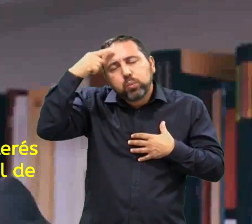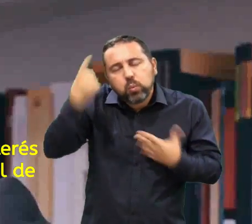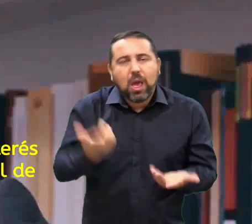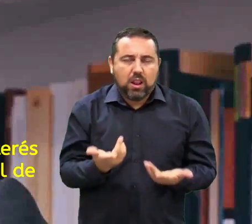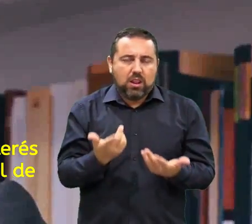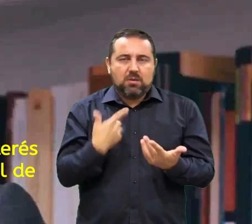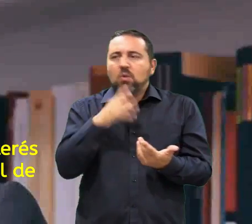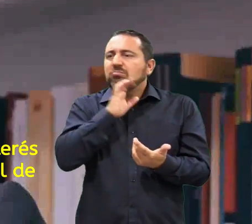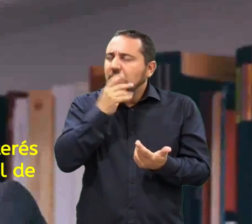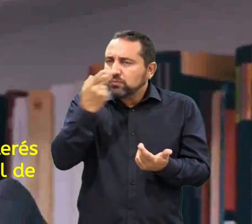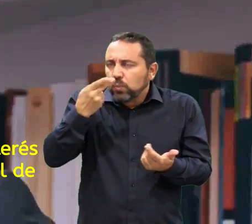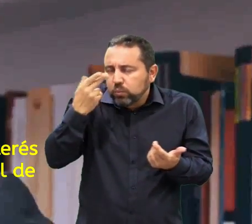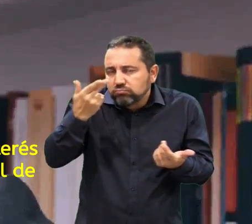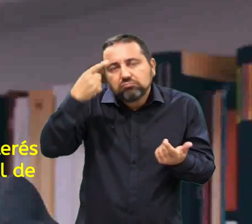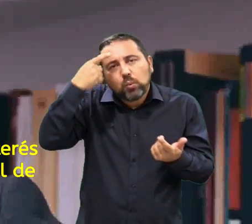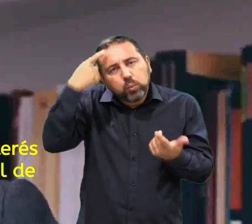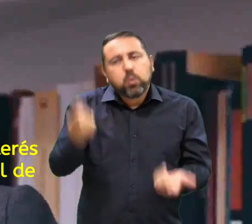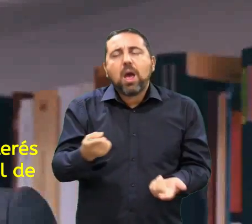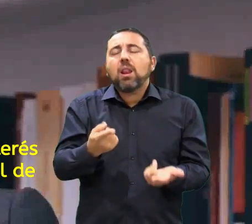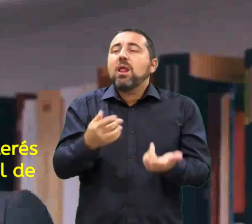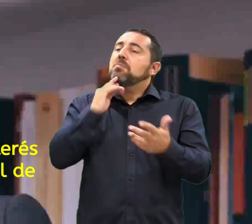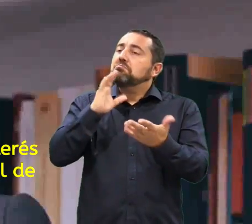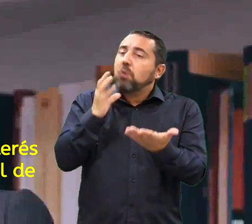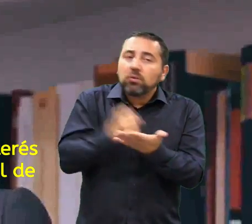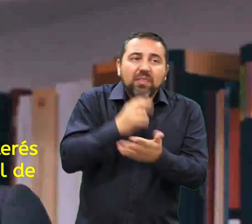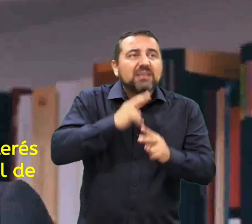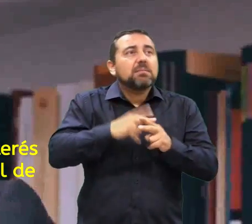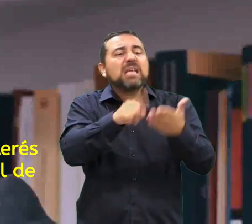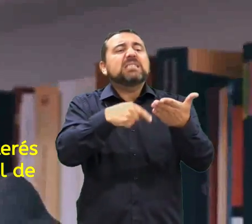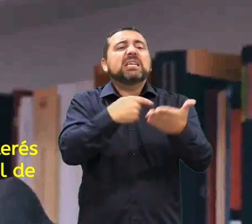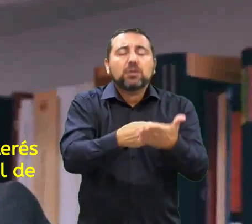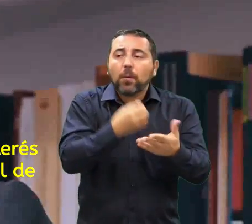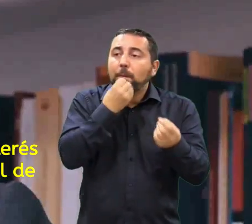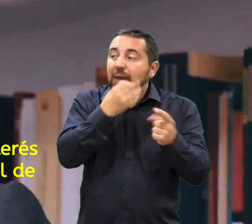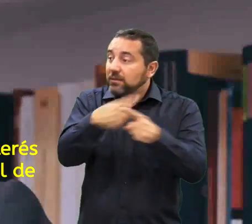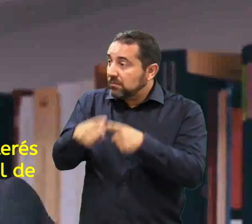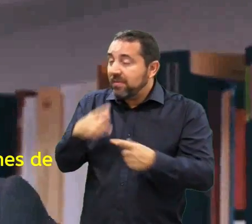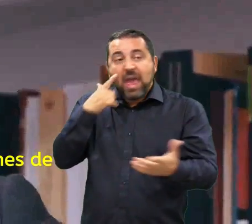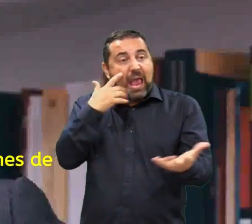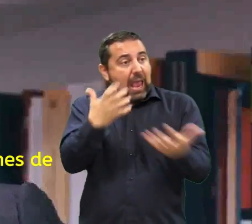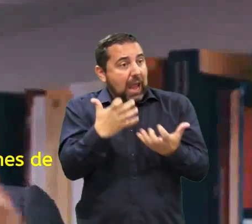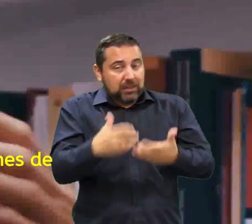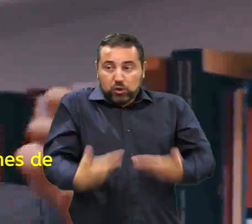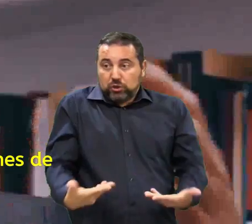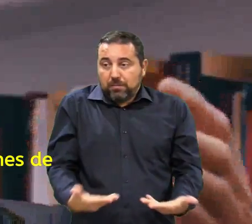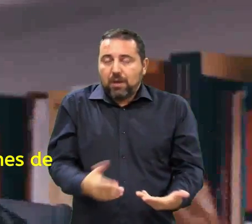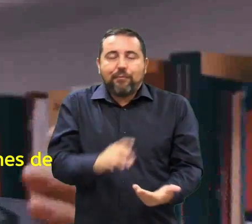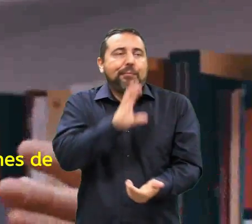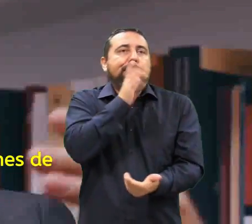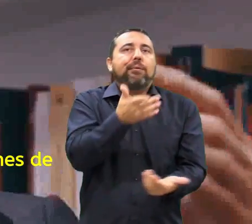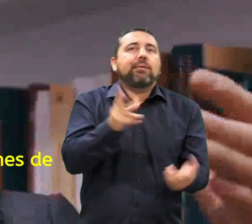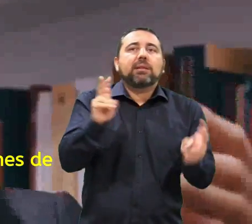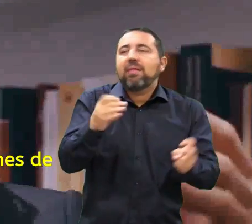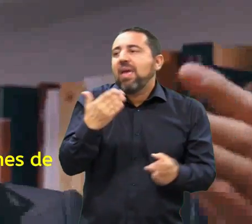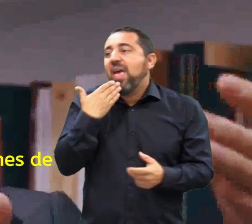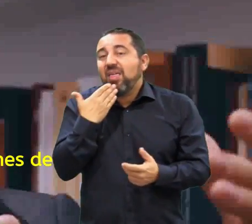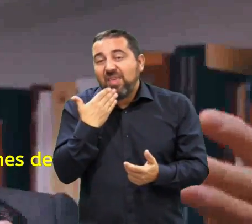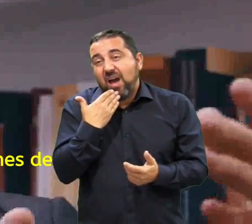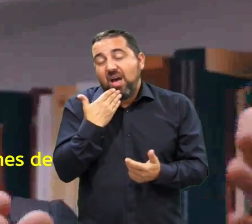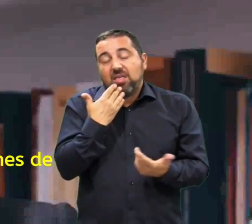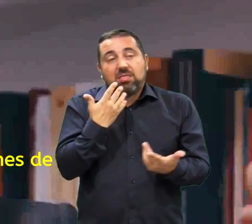de interés cultural o inscritos en el inventario general de bienes muebles, cosa que en el arte contemporáneo, pues,